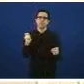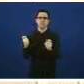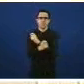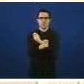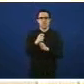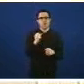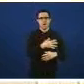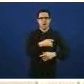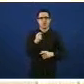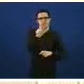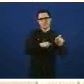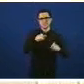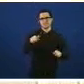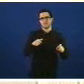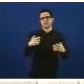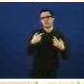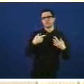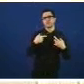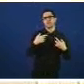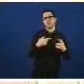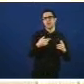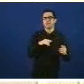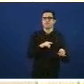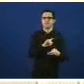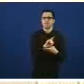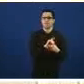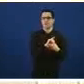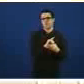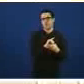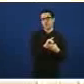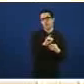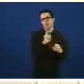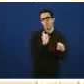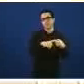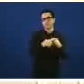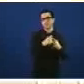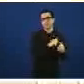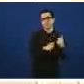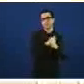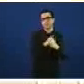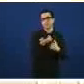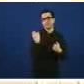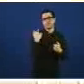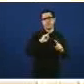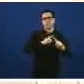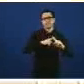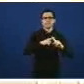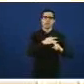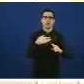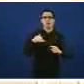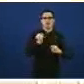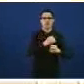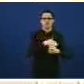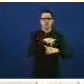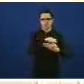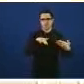galegos afectados pola fraude das participacións preferentes das antigas caixas de aforro Para formular a pregunta, tenga a palabra a señora Pontón Mondelo